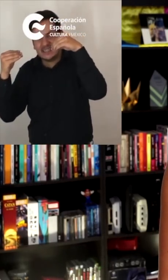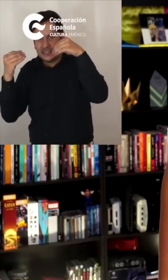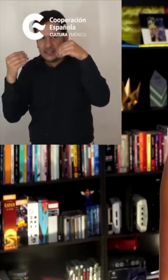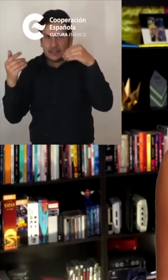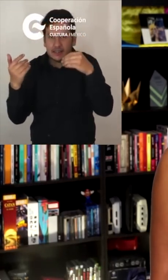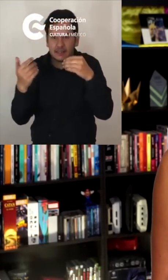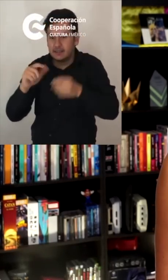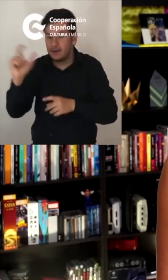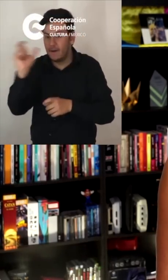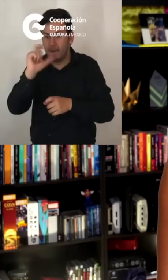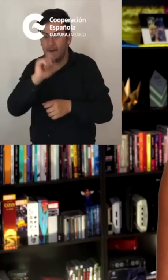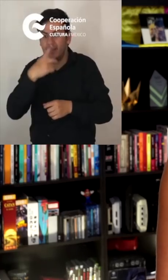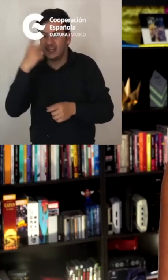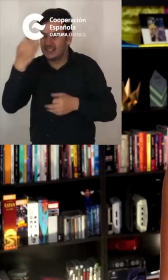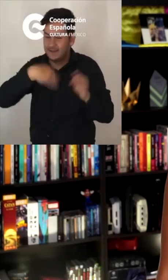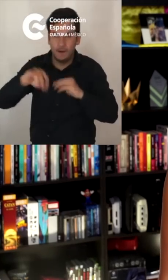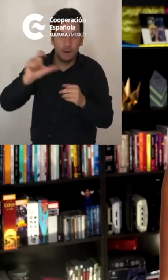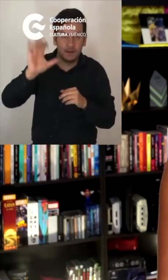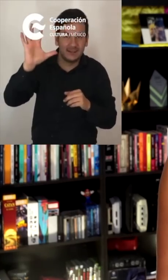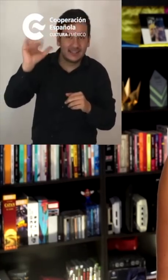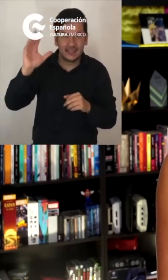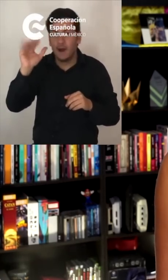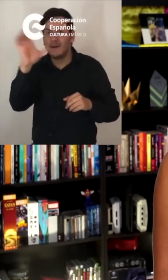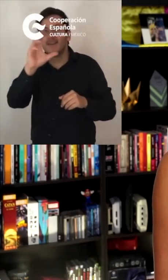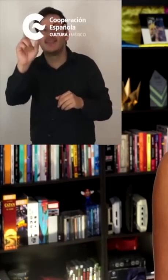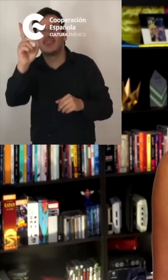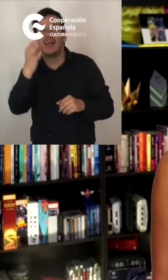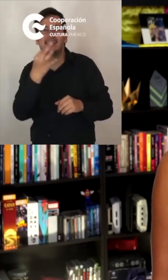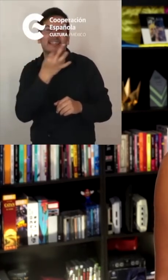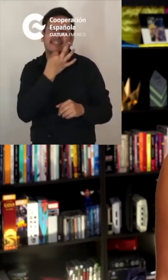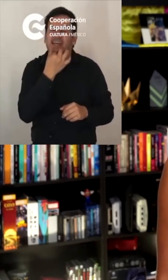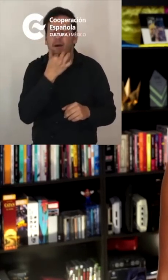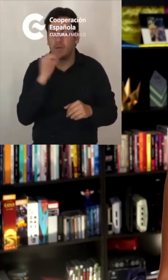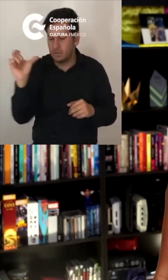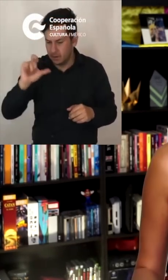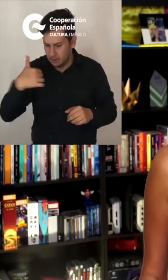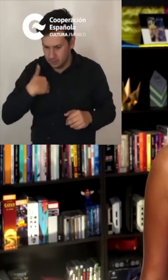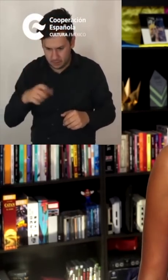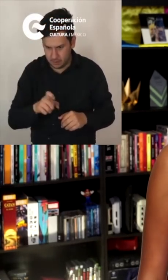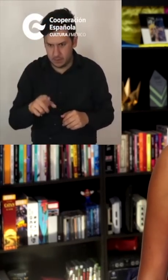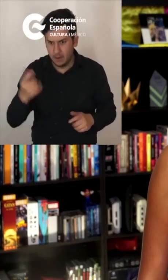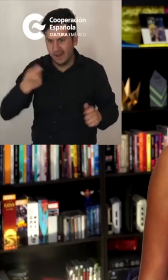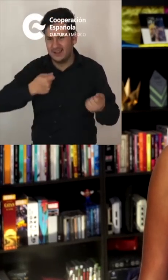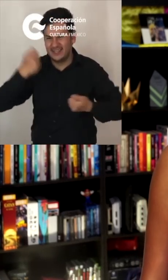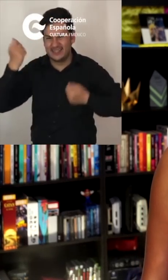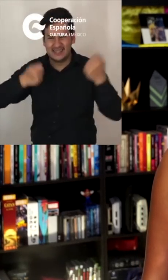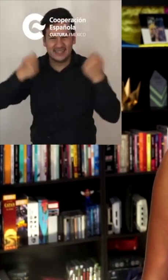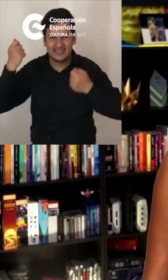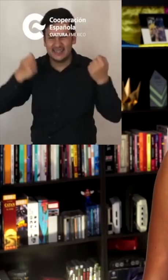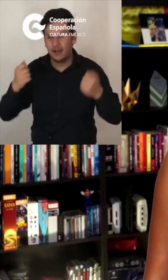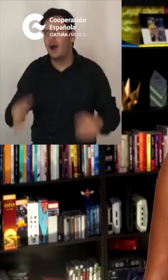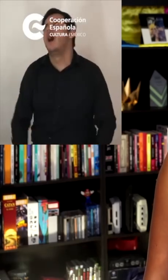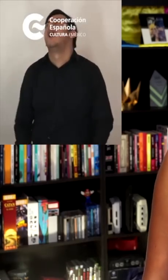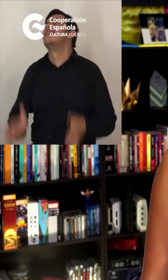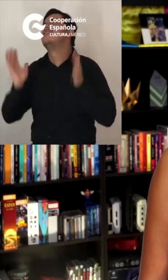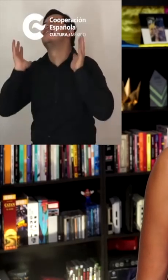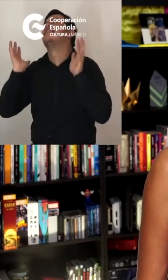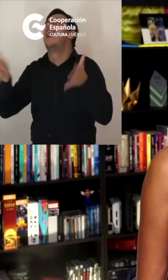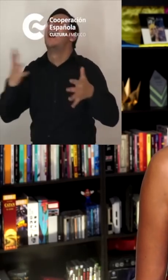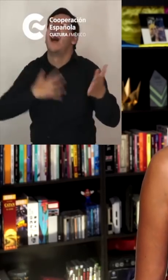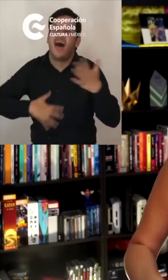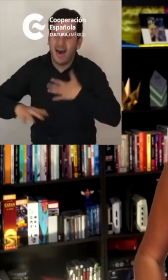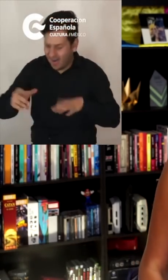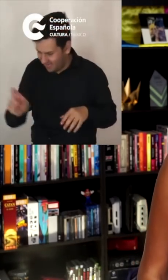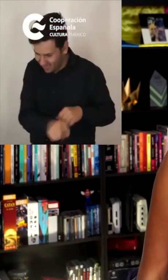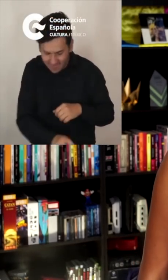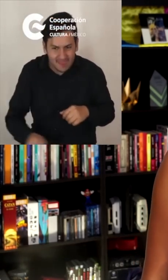evidencia justo el momento en el que te despides de todos y pasas unos buenos 30 segundos buscando el cómo salir de la llamada, haciendo tus más naturales expresiones y jetas de